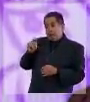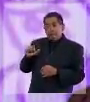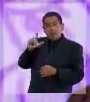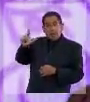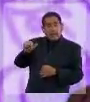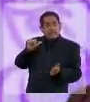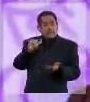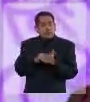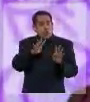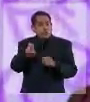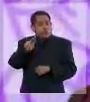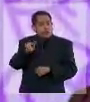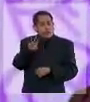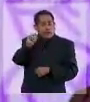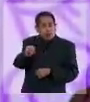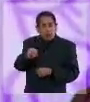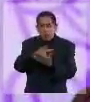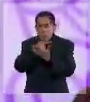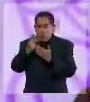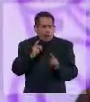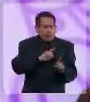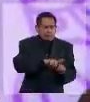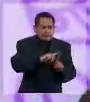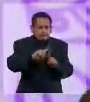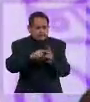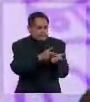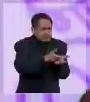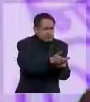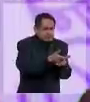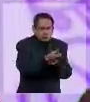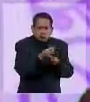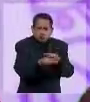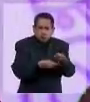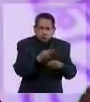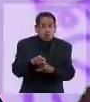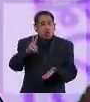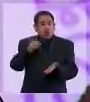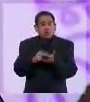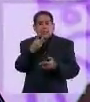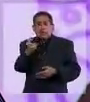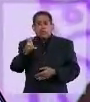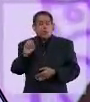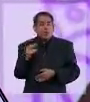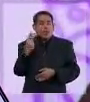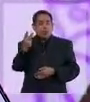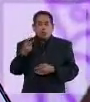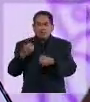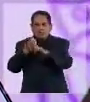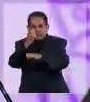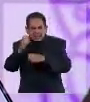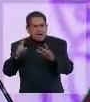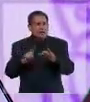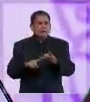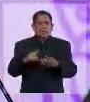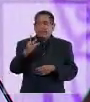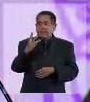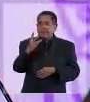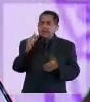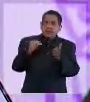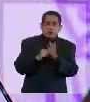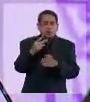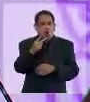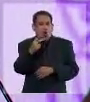6,489 programas sociales en todo el país, 150 federales, 2,352 estatales, 3,800